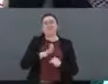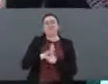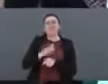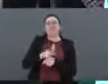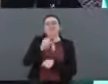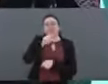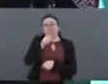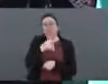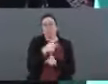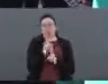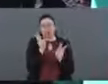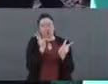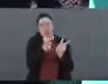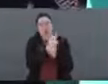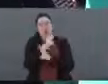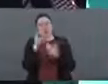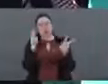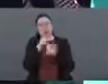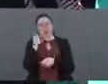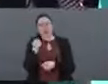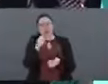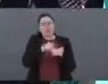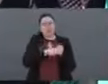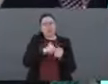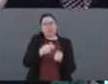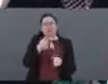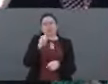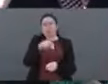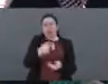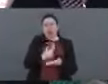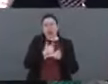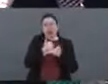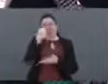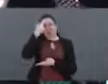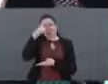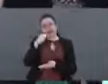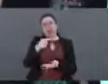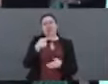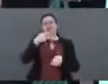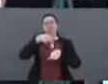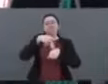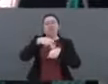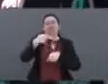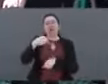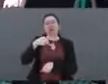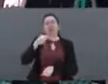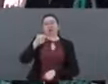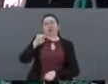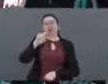areación propia, que se fortalece con la colocación de tezontle, que permite una retención